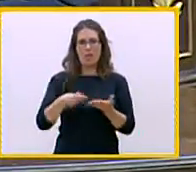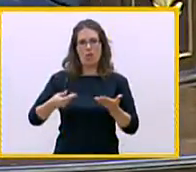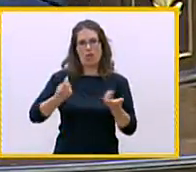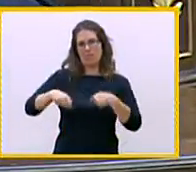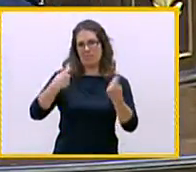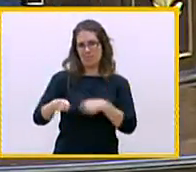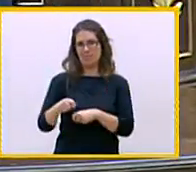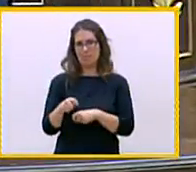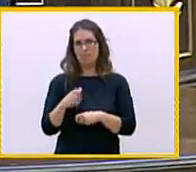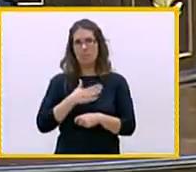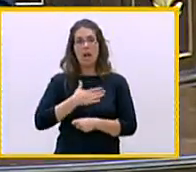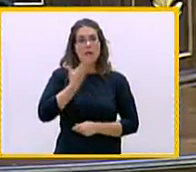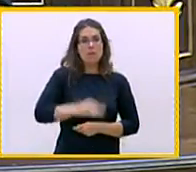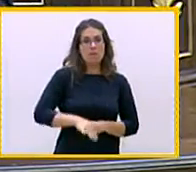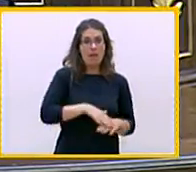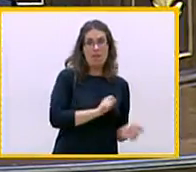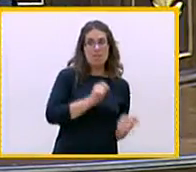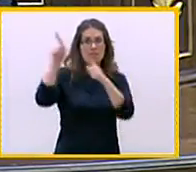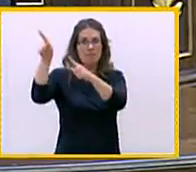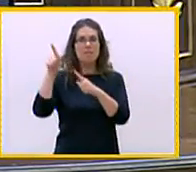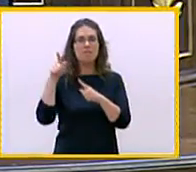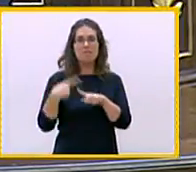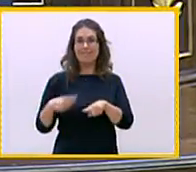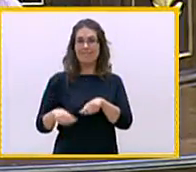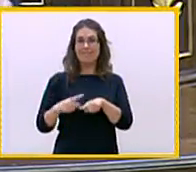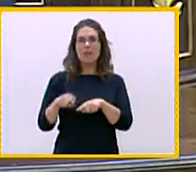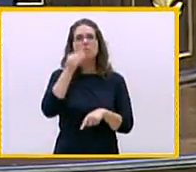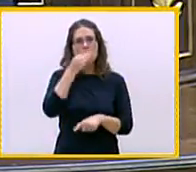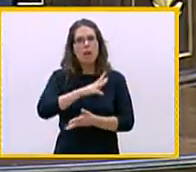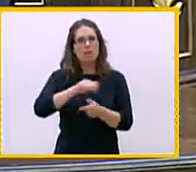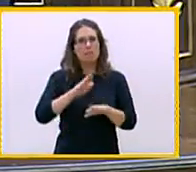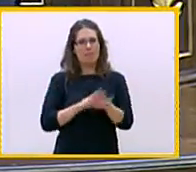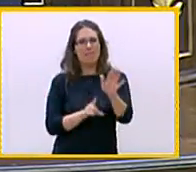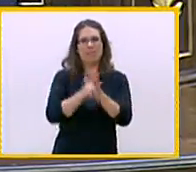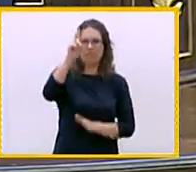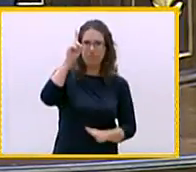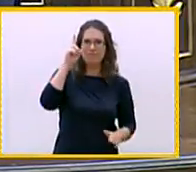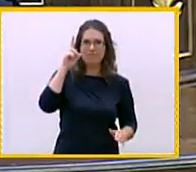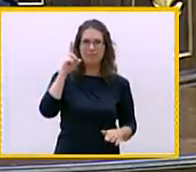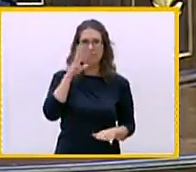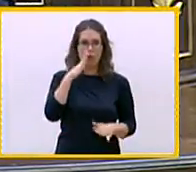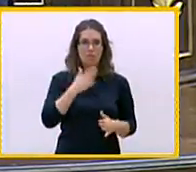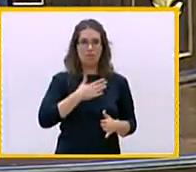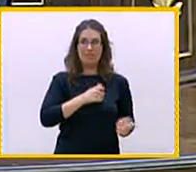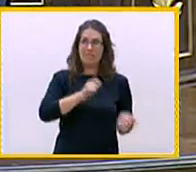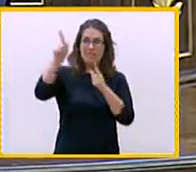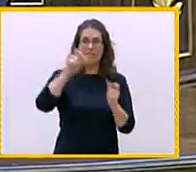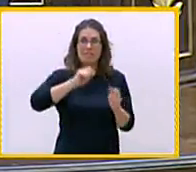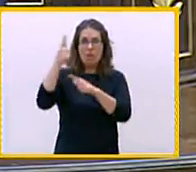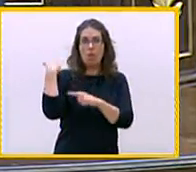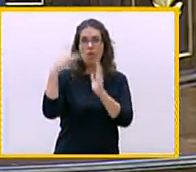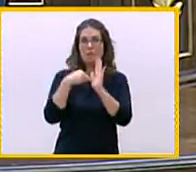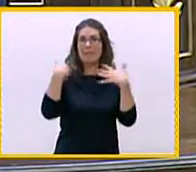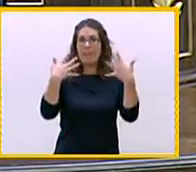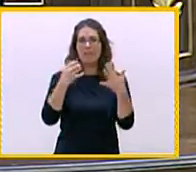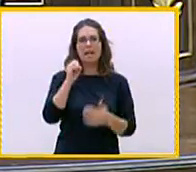capacidad exportadora es la buena noticia de la recuperación. Las exportaciones crecieron al 14% en 2010 y